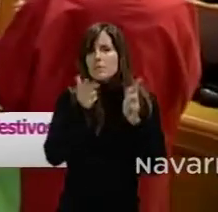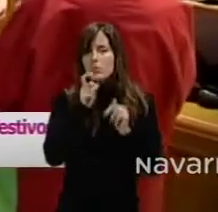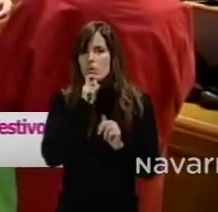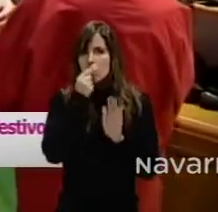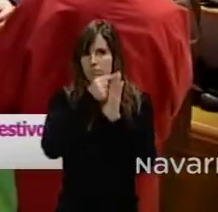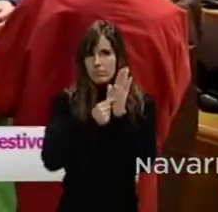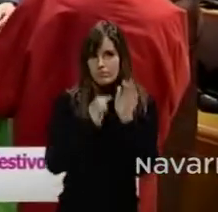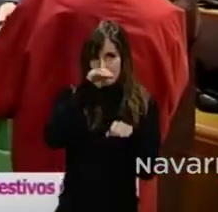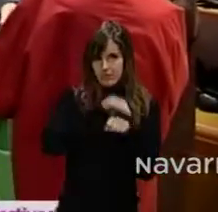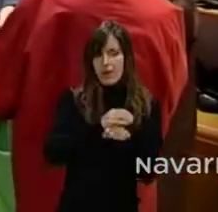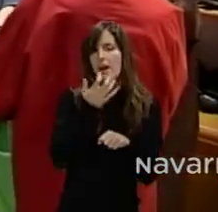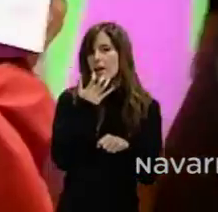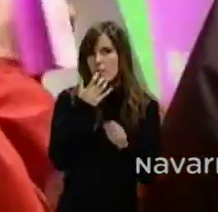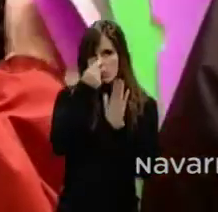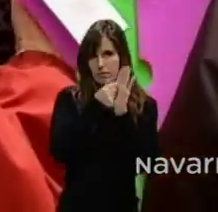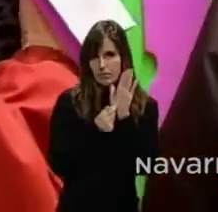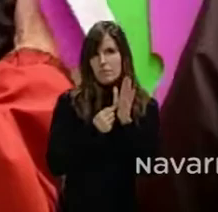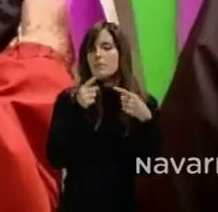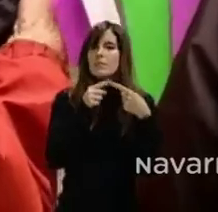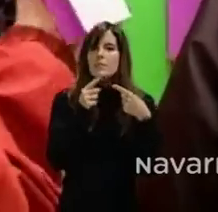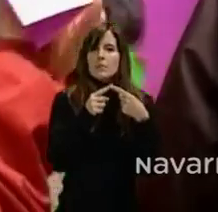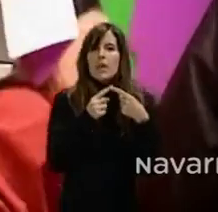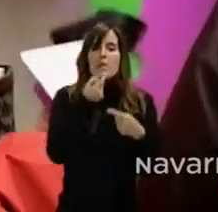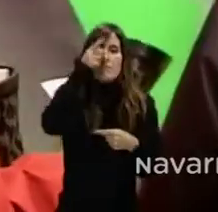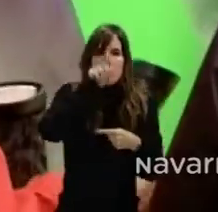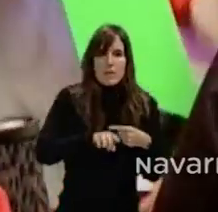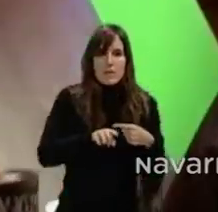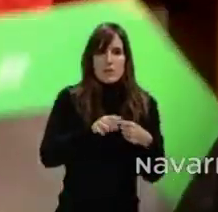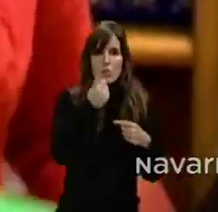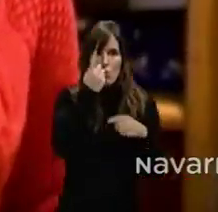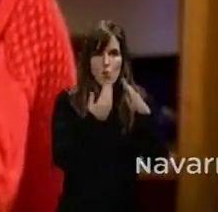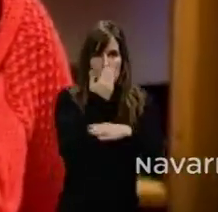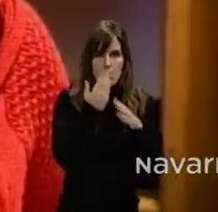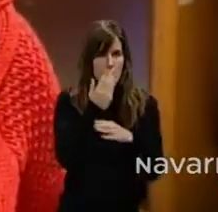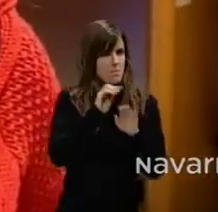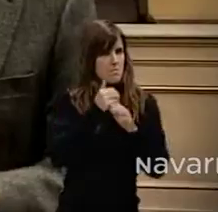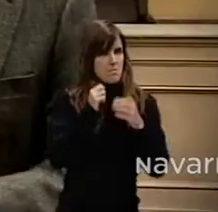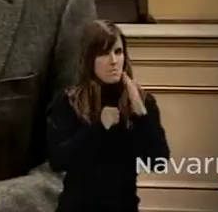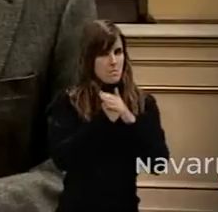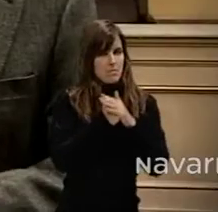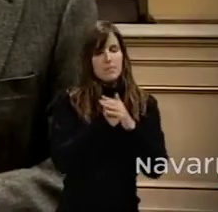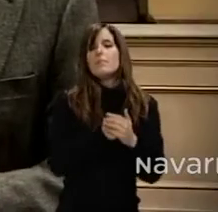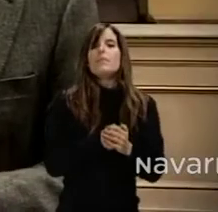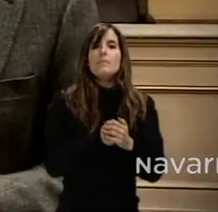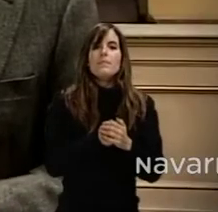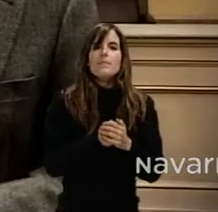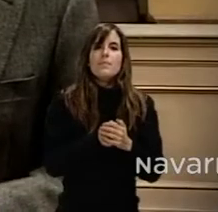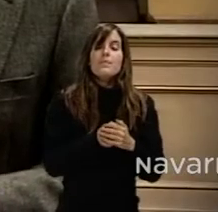apertura son los siguientes. Un día al mes como máximo y dos